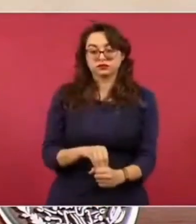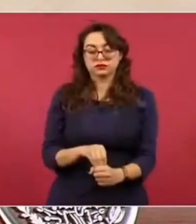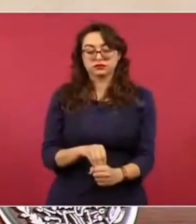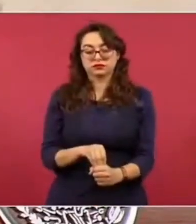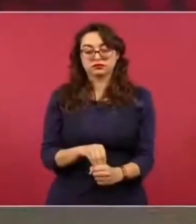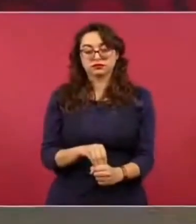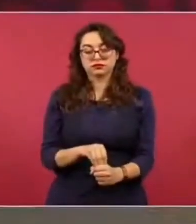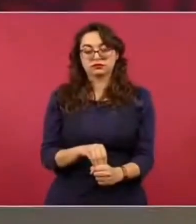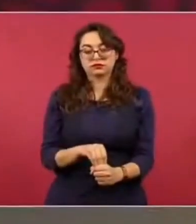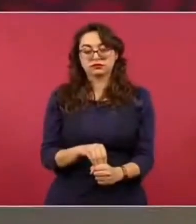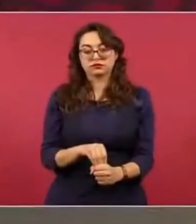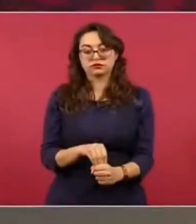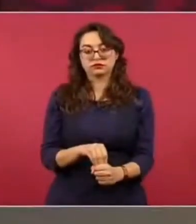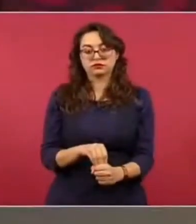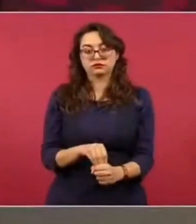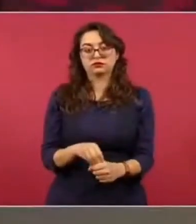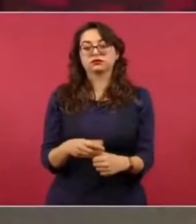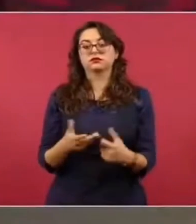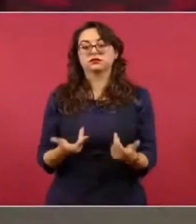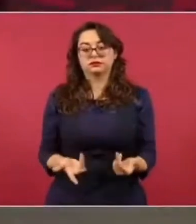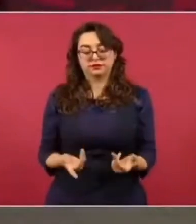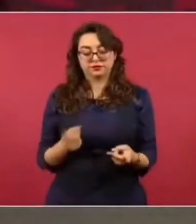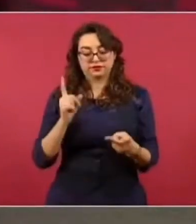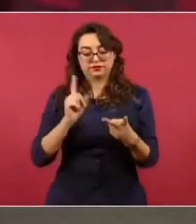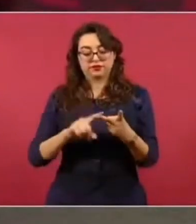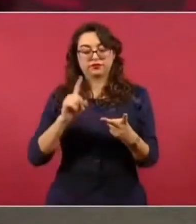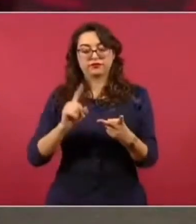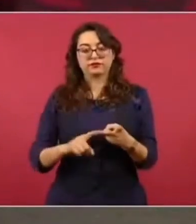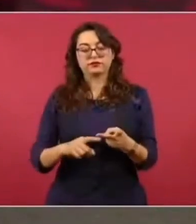además de explicar qué es el humanismo mexicano,